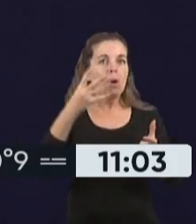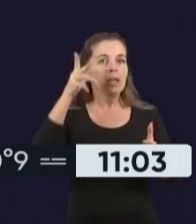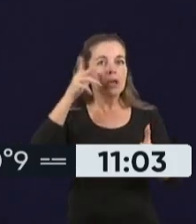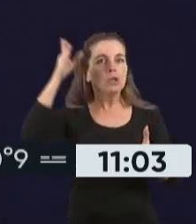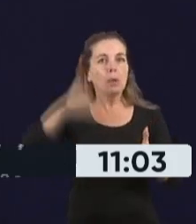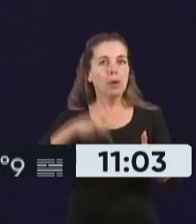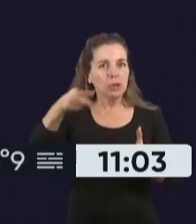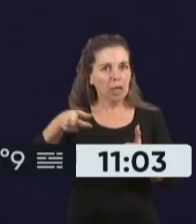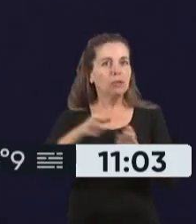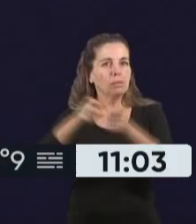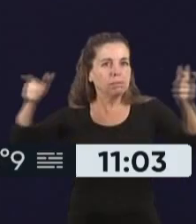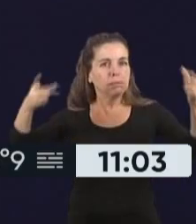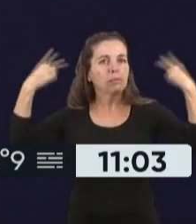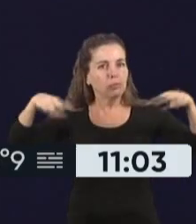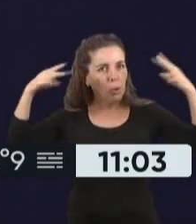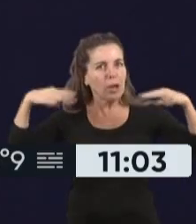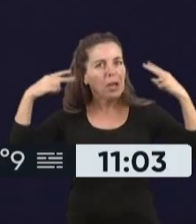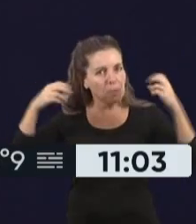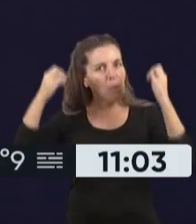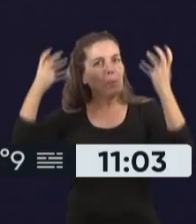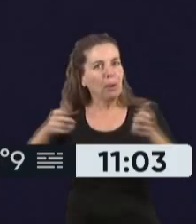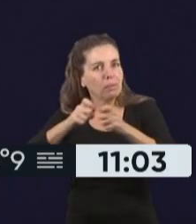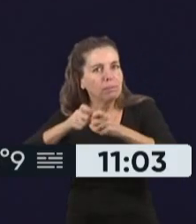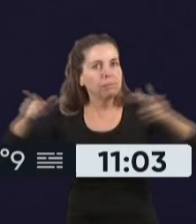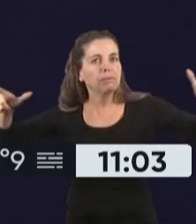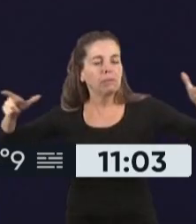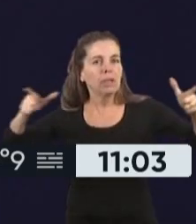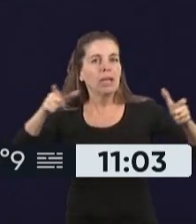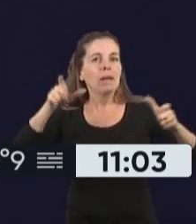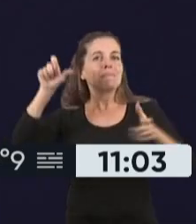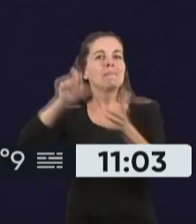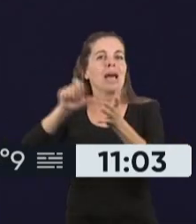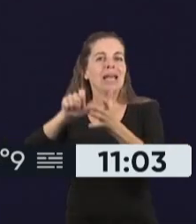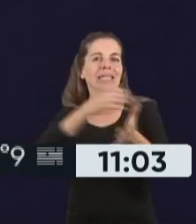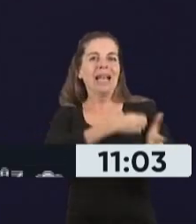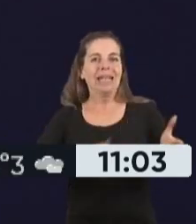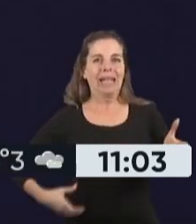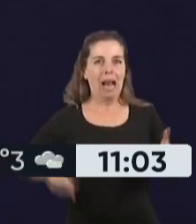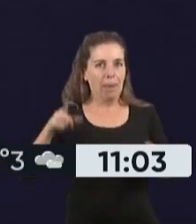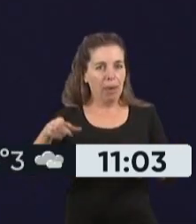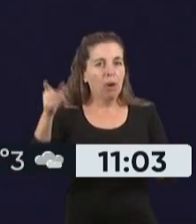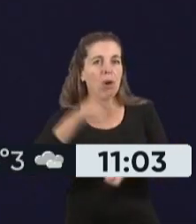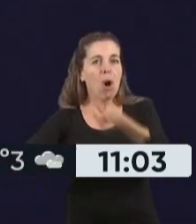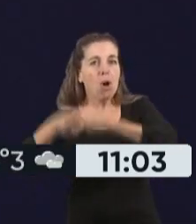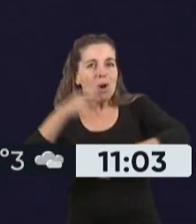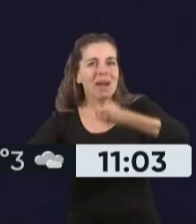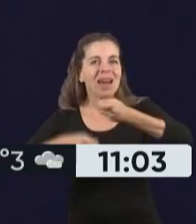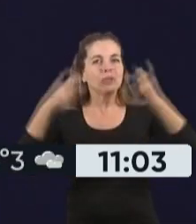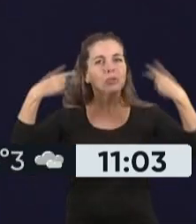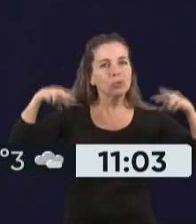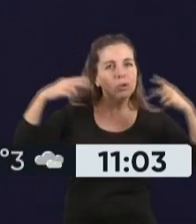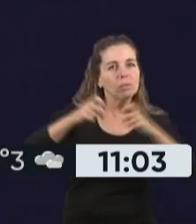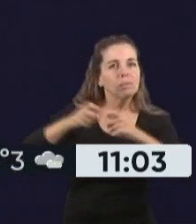el turismo y se expandió, por supuesto, como consecuencia también el comercio allí en El Salvador.